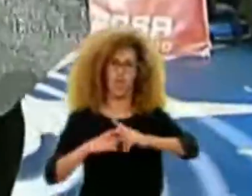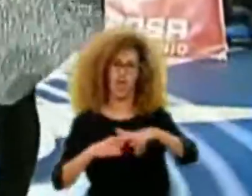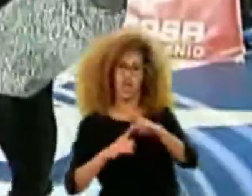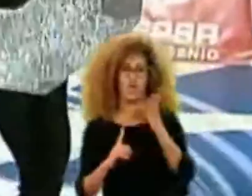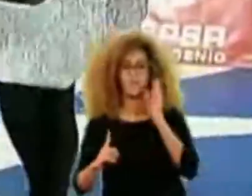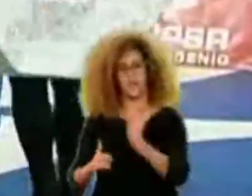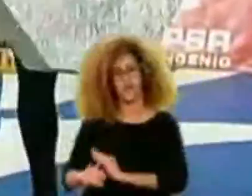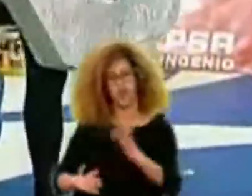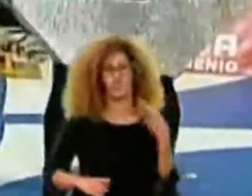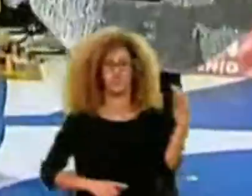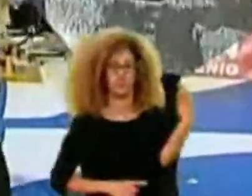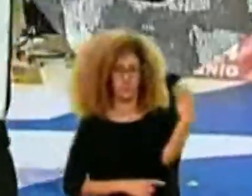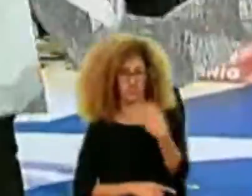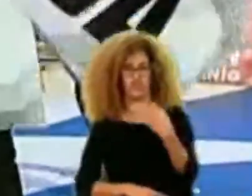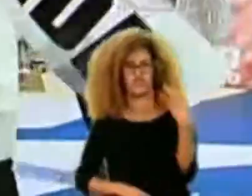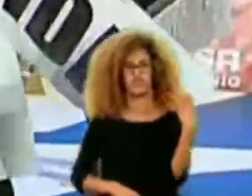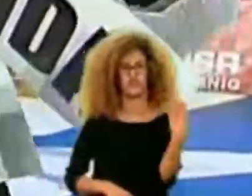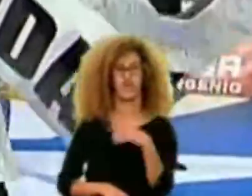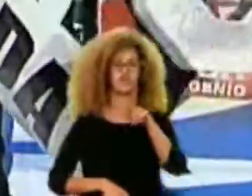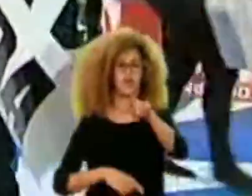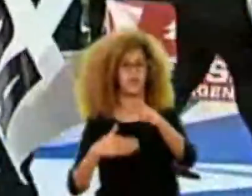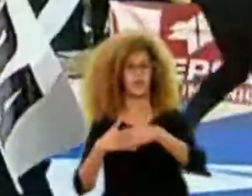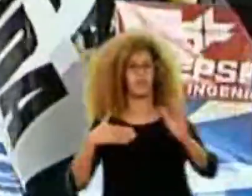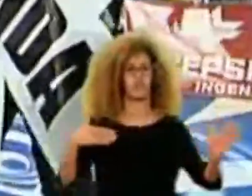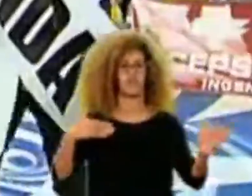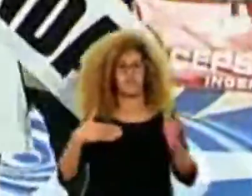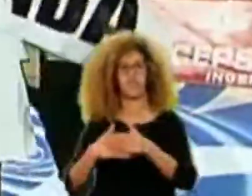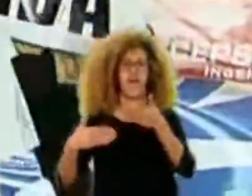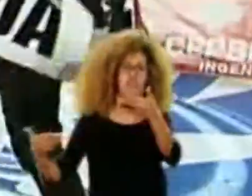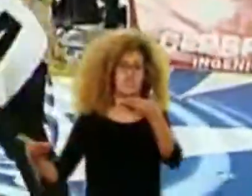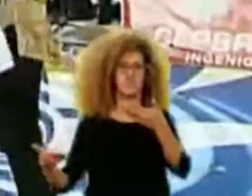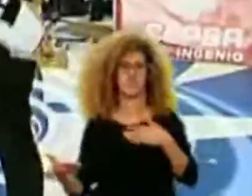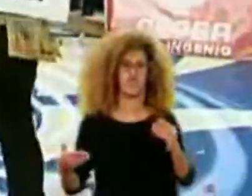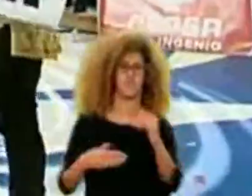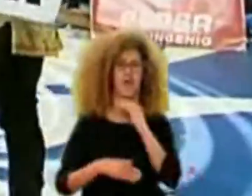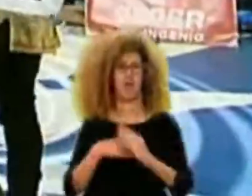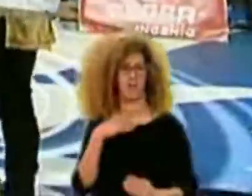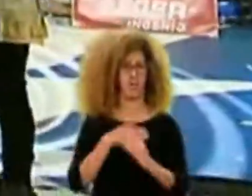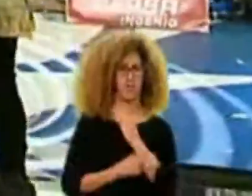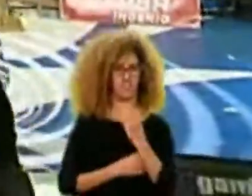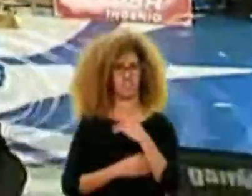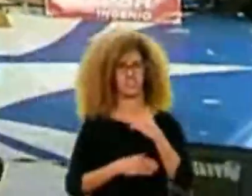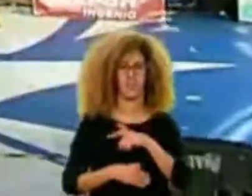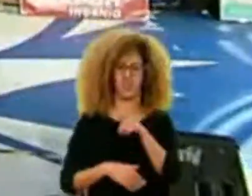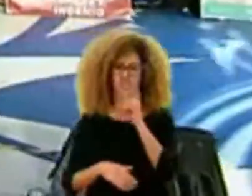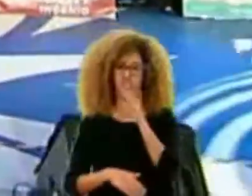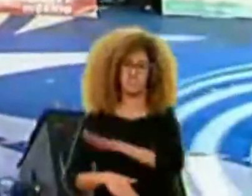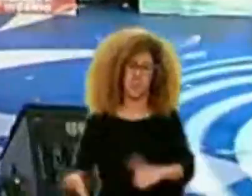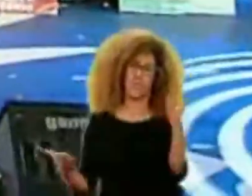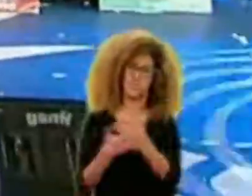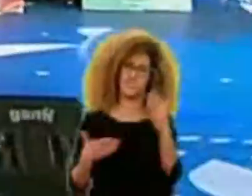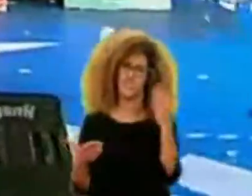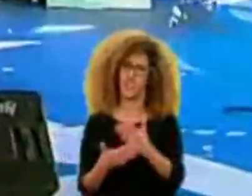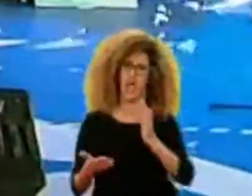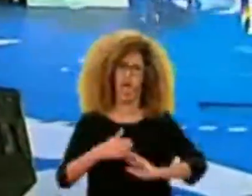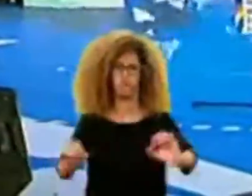herramienta. Pues cierra la puerta de ayudas y becas, cerrando el futuro de mil estudiantes. No